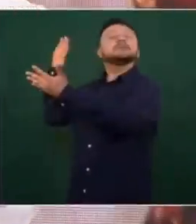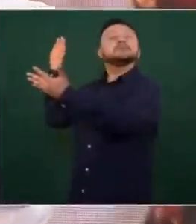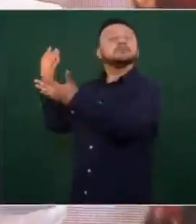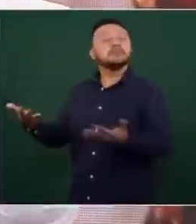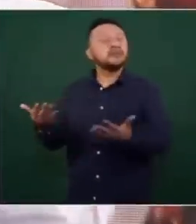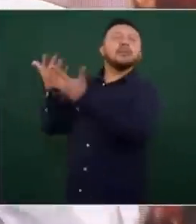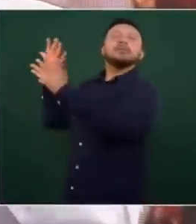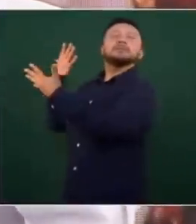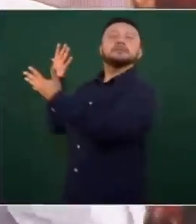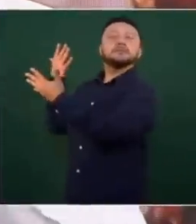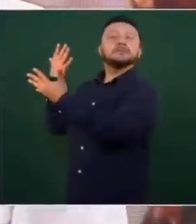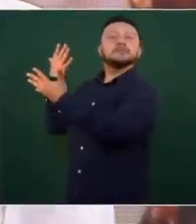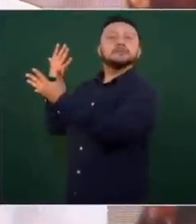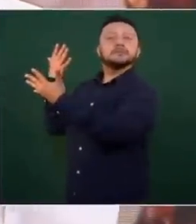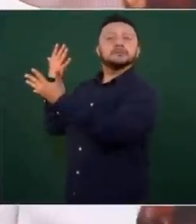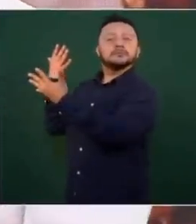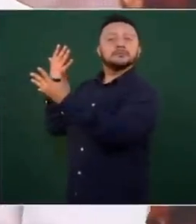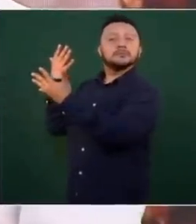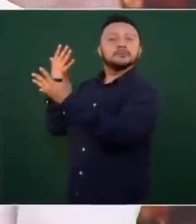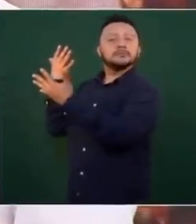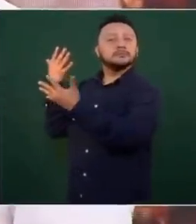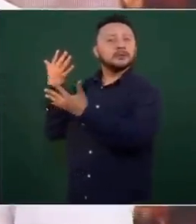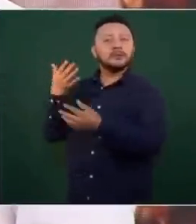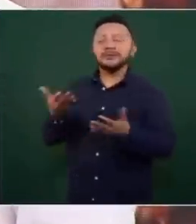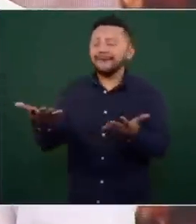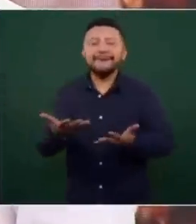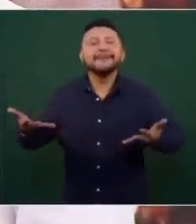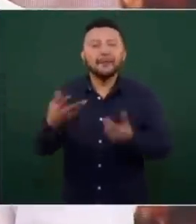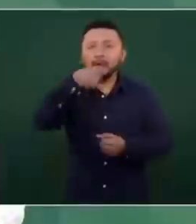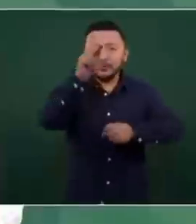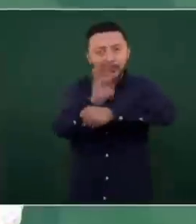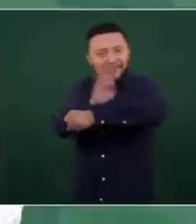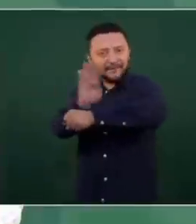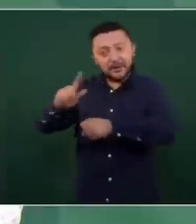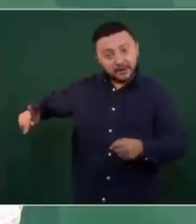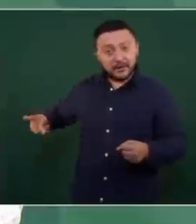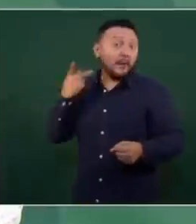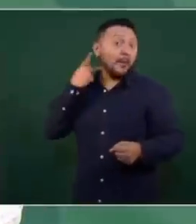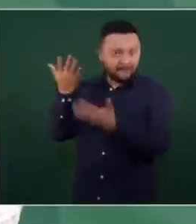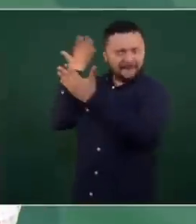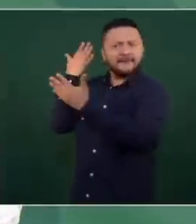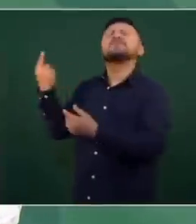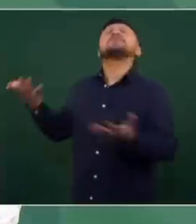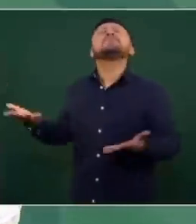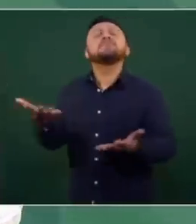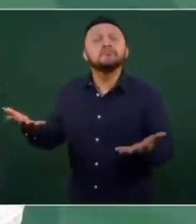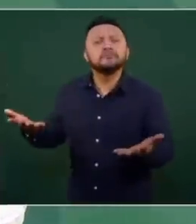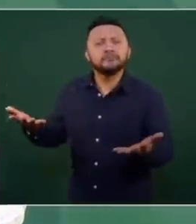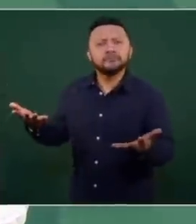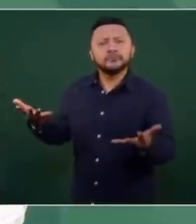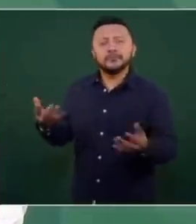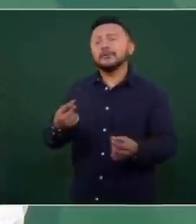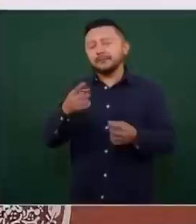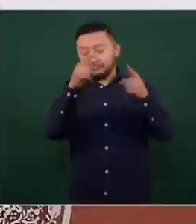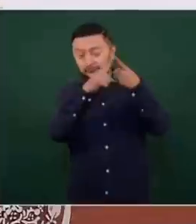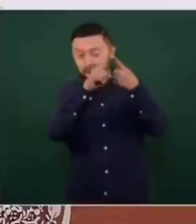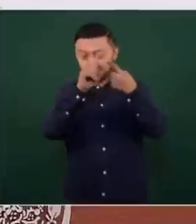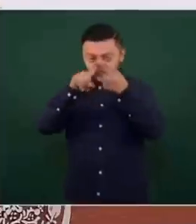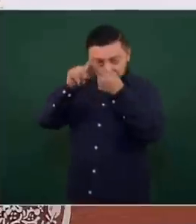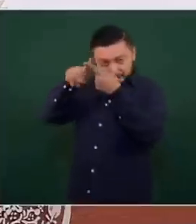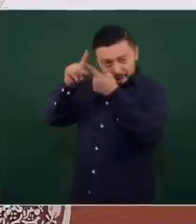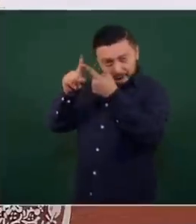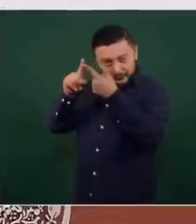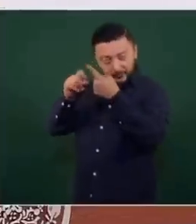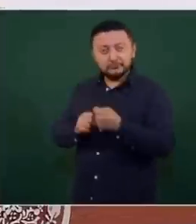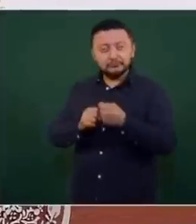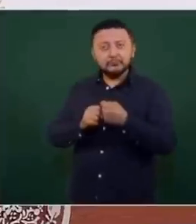hicieron los que diseñaron para su beneficio la política neoliberal? ¿Qué hicieron? Una de las cosas que